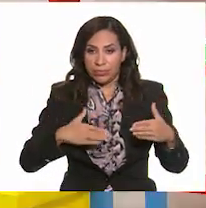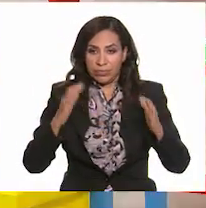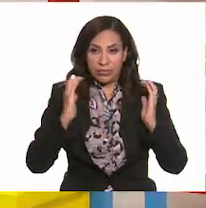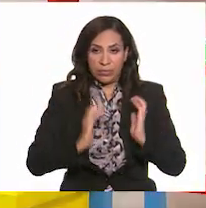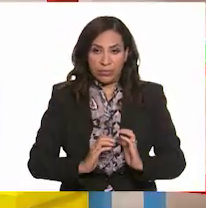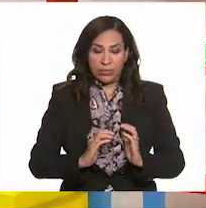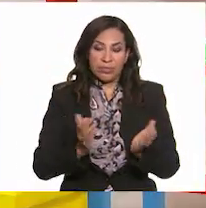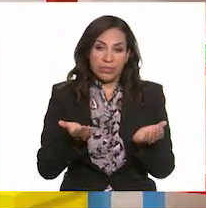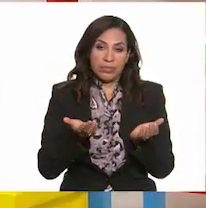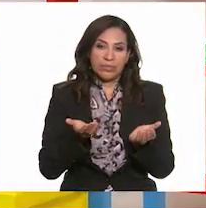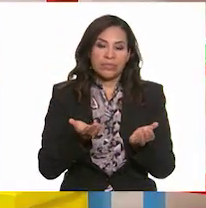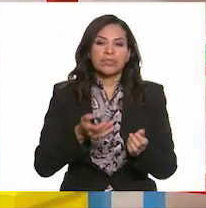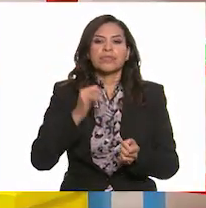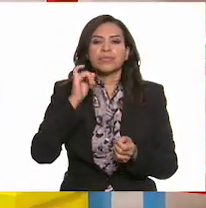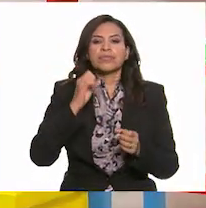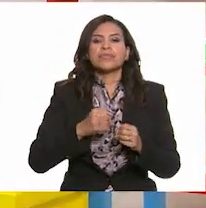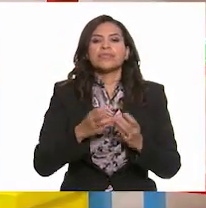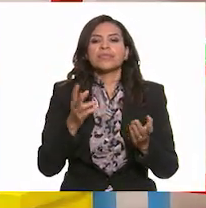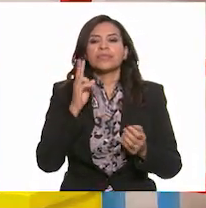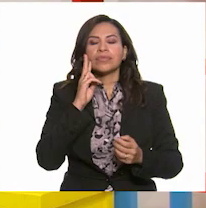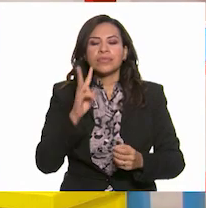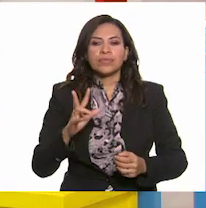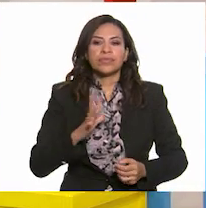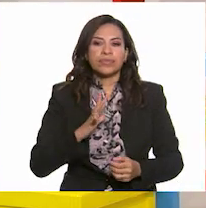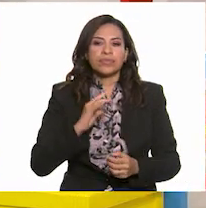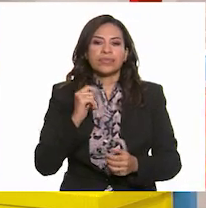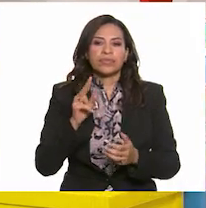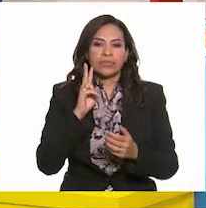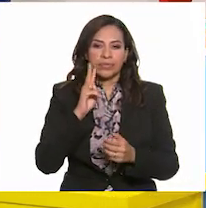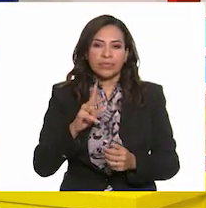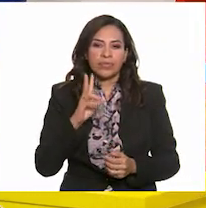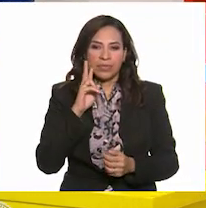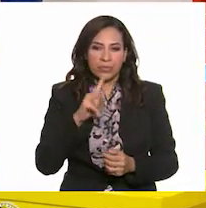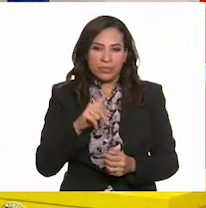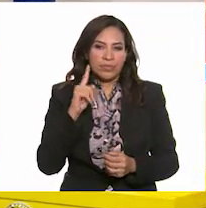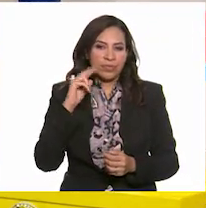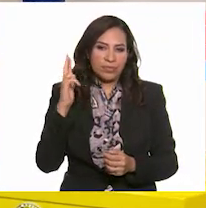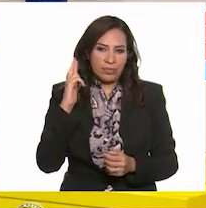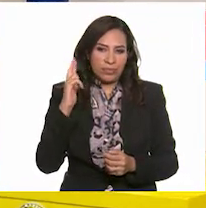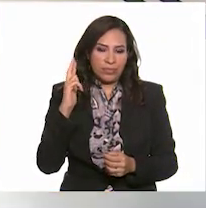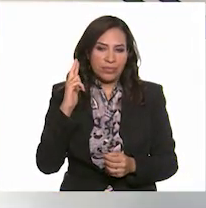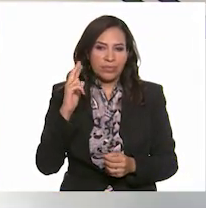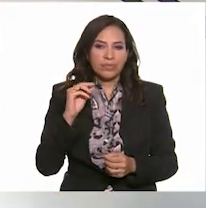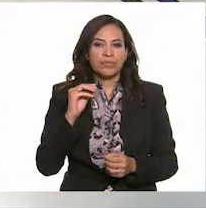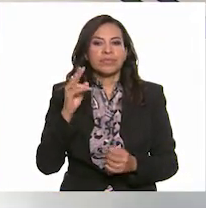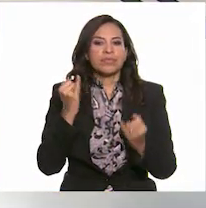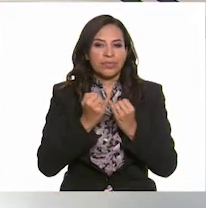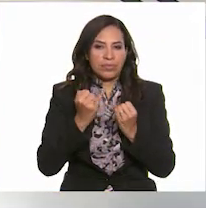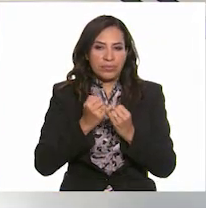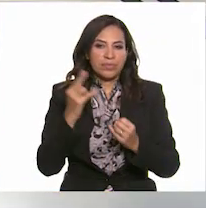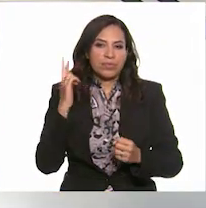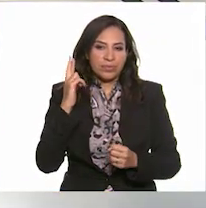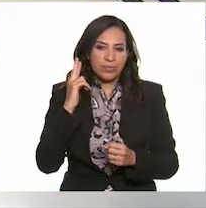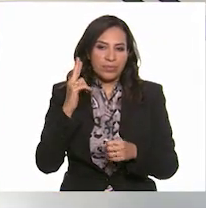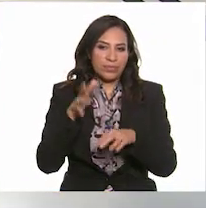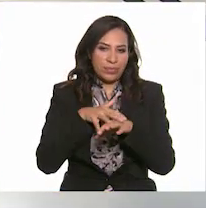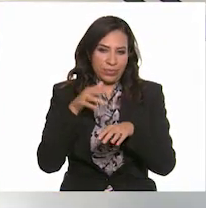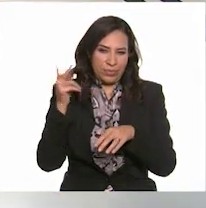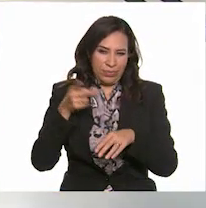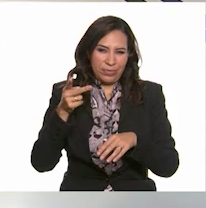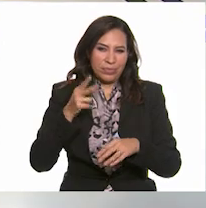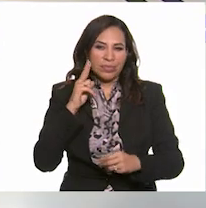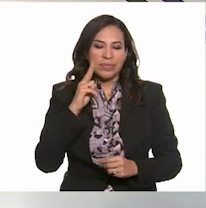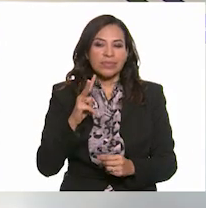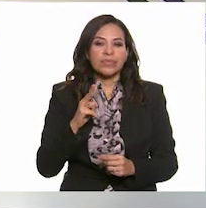Claro, sí. He ocupado, por ejemplo, mis manos y también mis piernas.